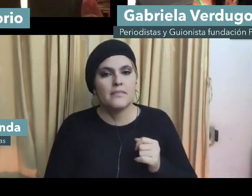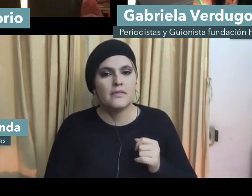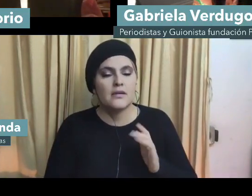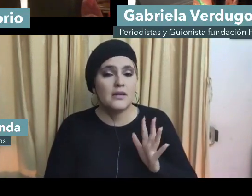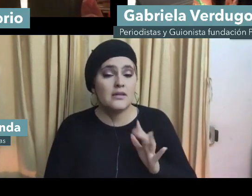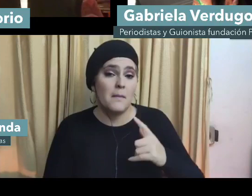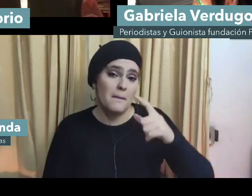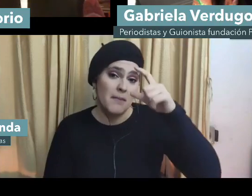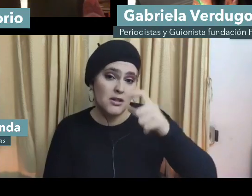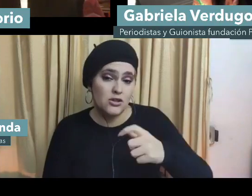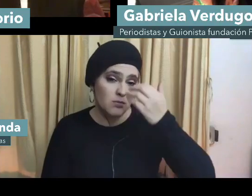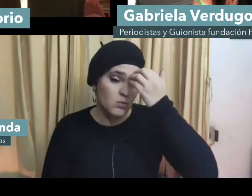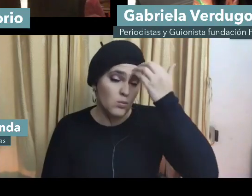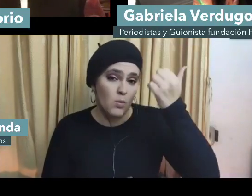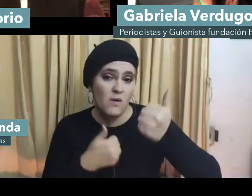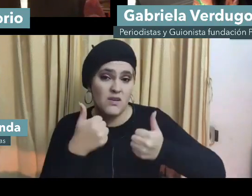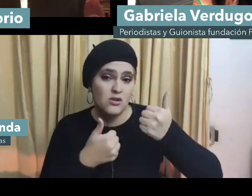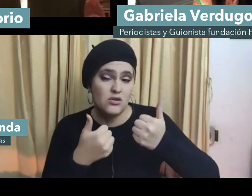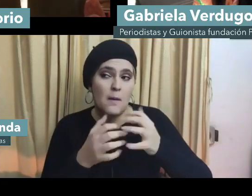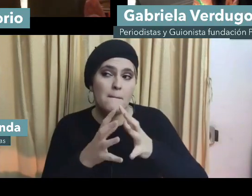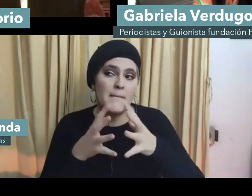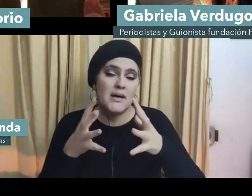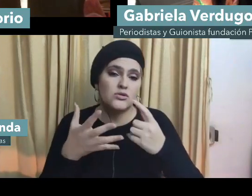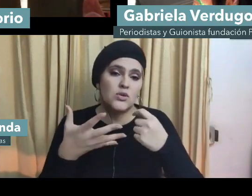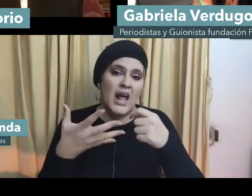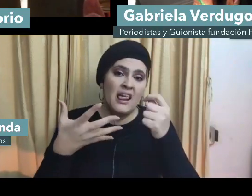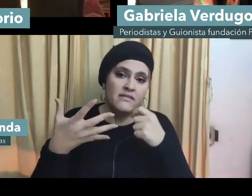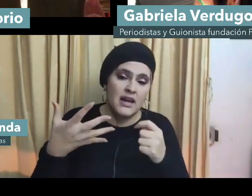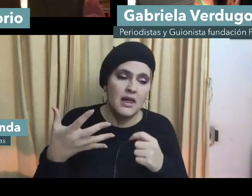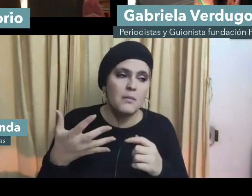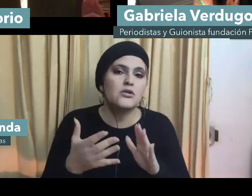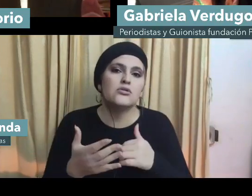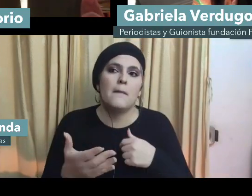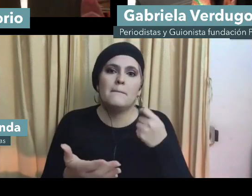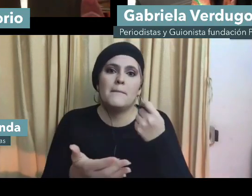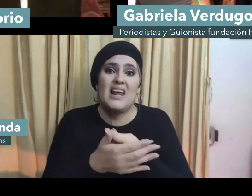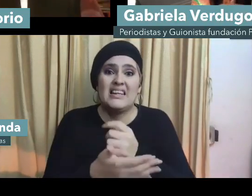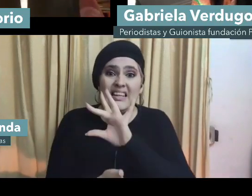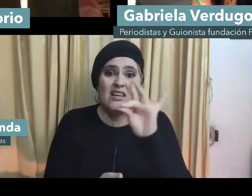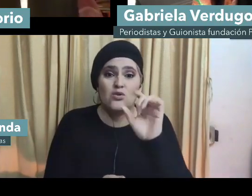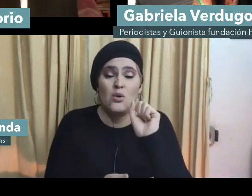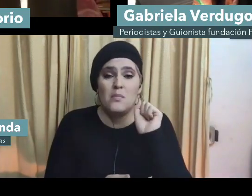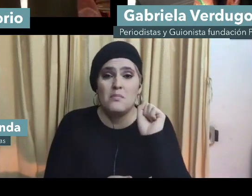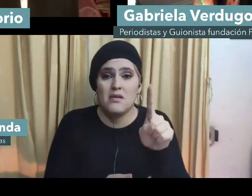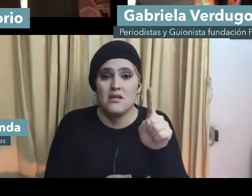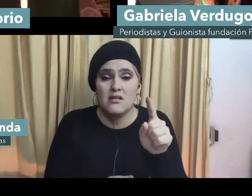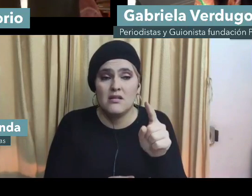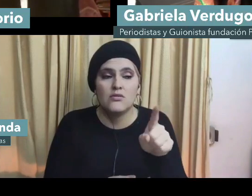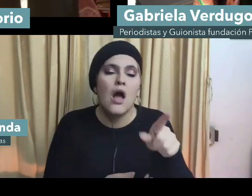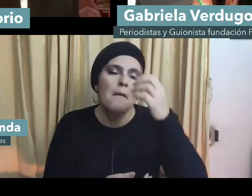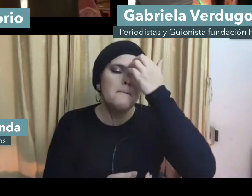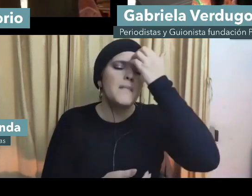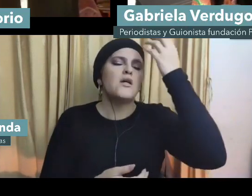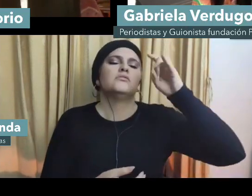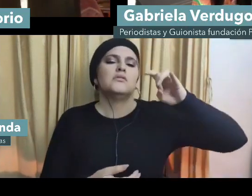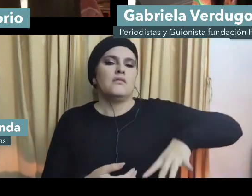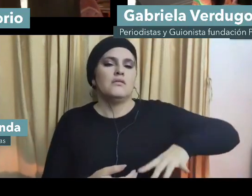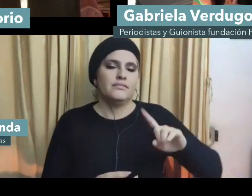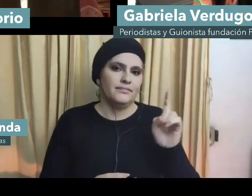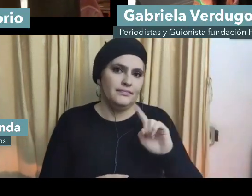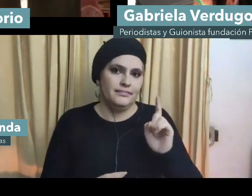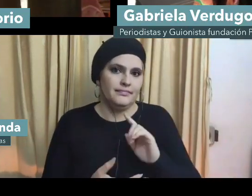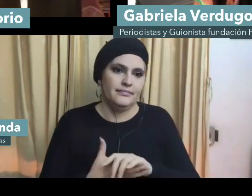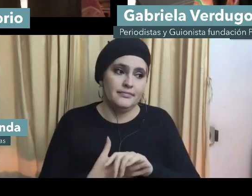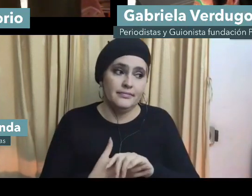calificada, porque no por pagar un precio de 500.000 pesos te va a ser experto. Para las personas que tienen ADOS,